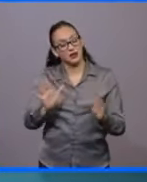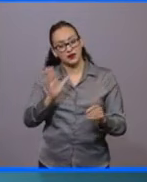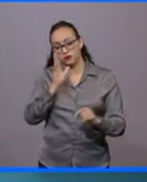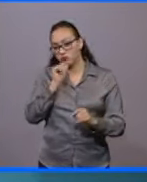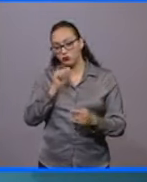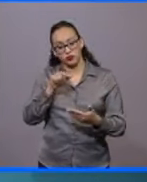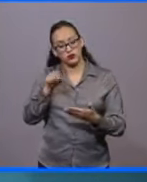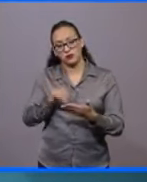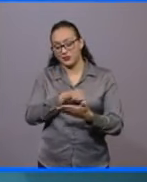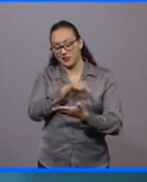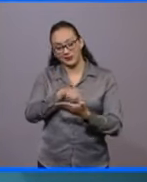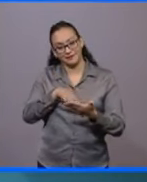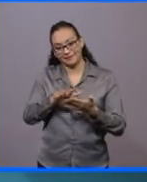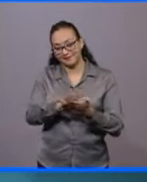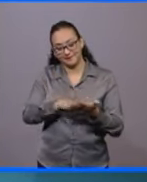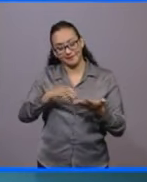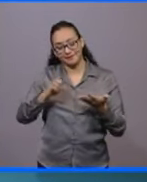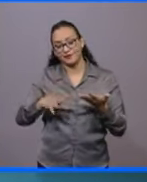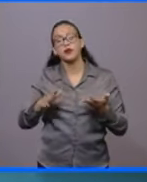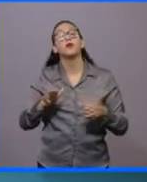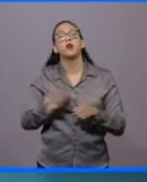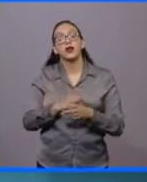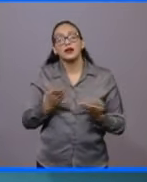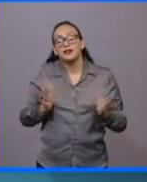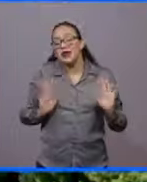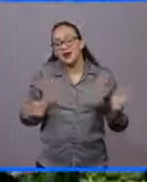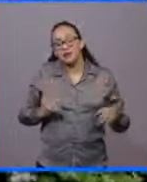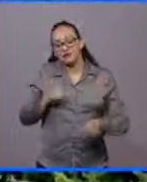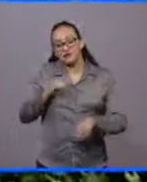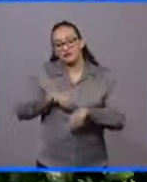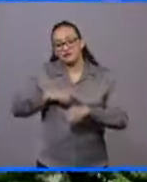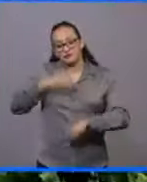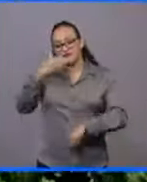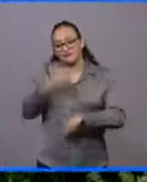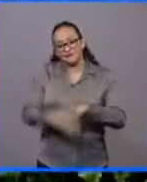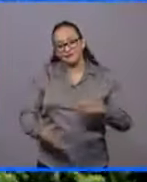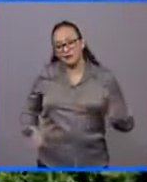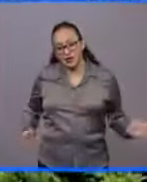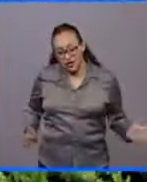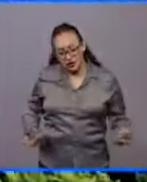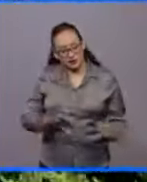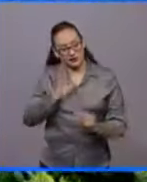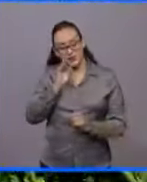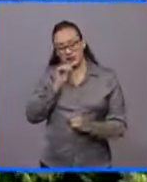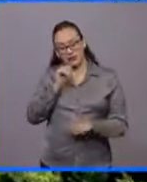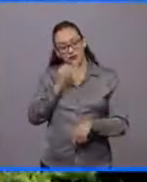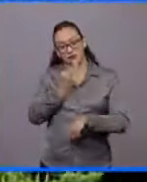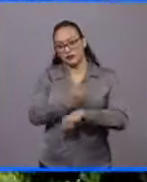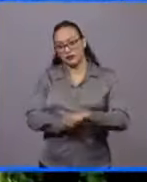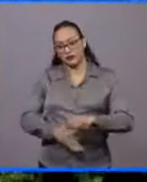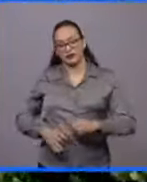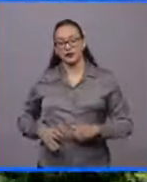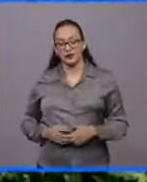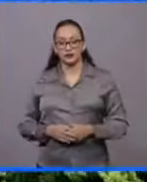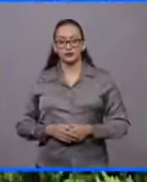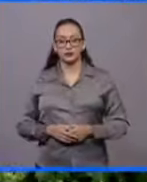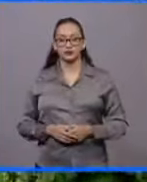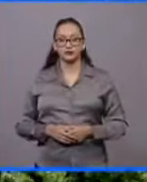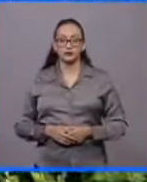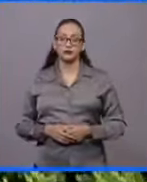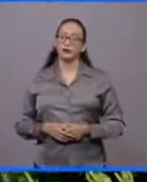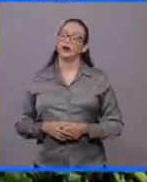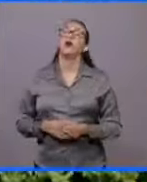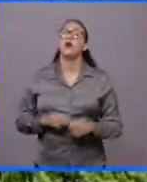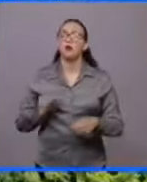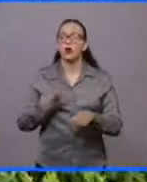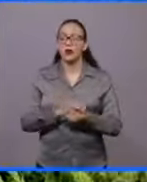reparar la violación reclamada, ya que no puede revocarse o modificarse una situación jurídica correspondiente a una etapa ya concluida, como